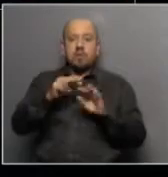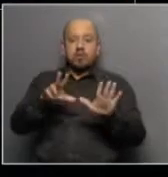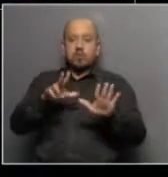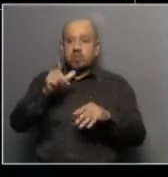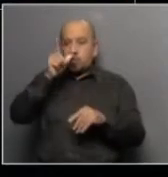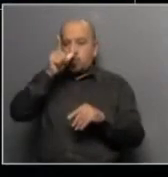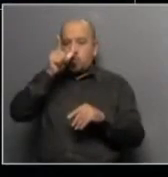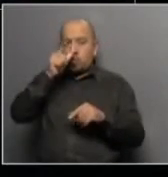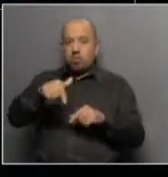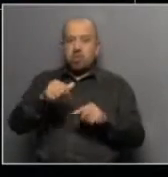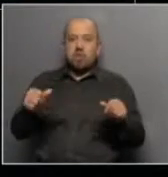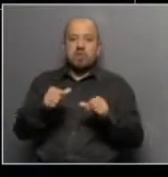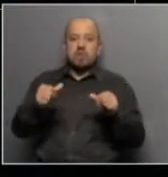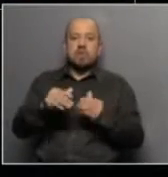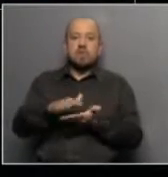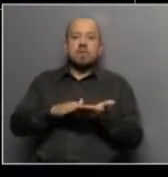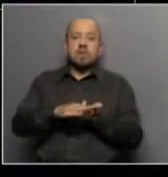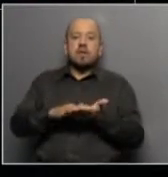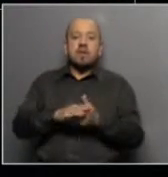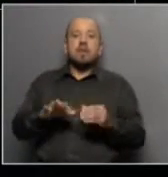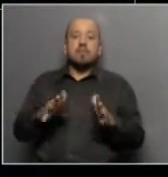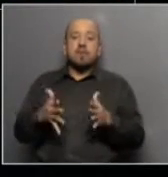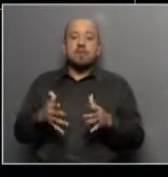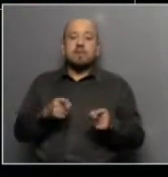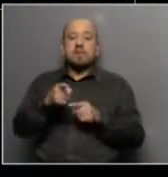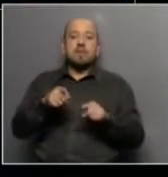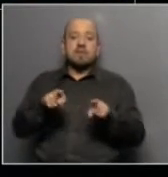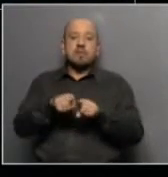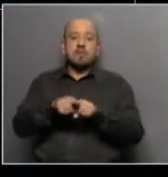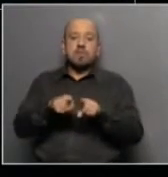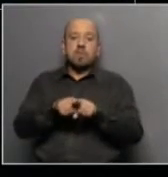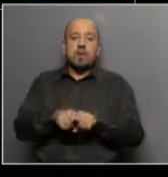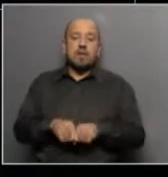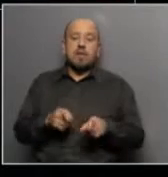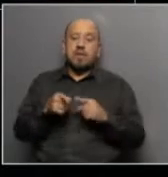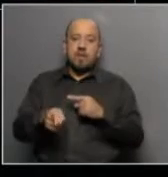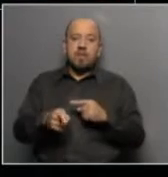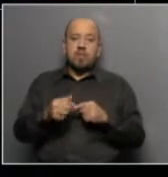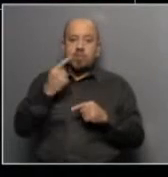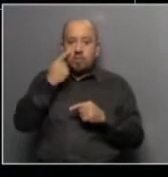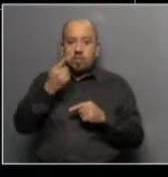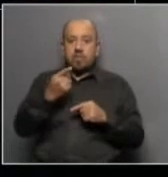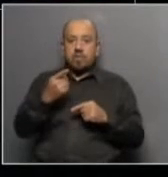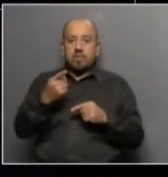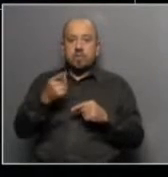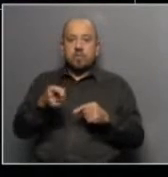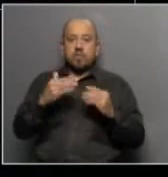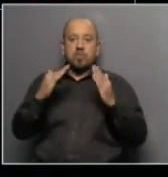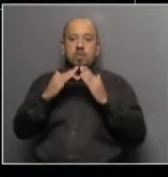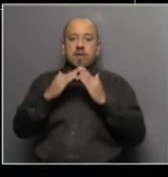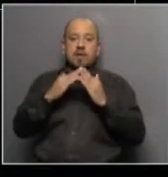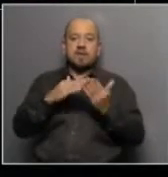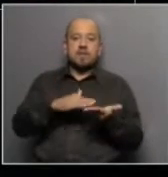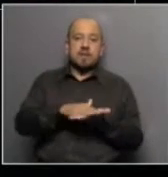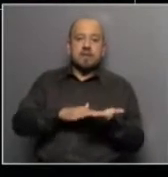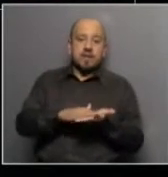julio y no se hace cargo? ¿Qué sucede ahí? Bueno, es exactamente lo mismo que tendría que pasar cuando vemos estos inmuebles